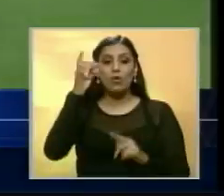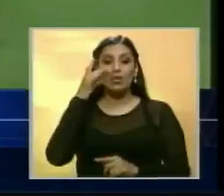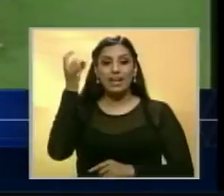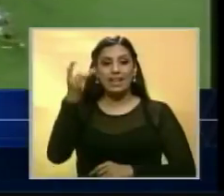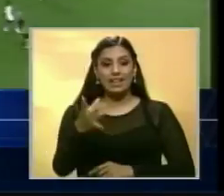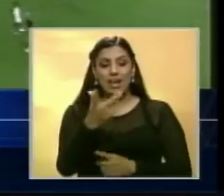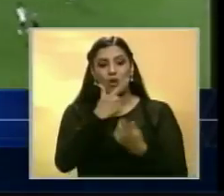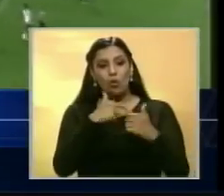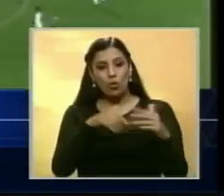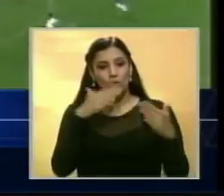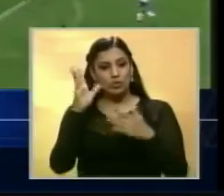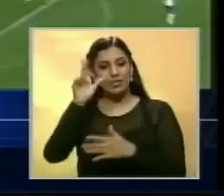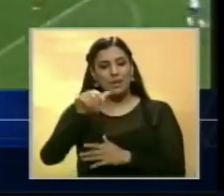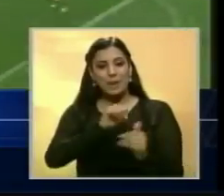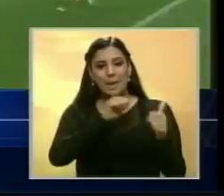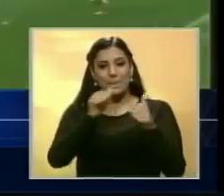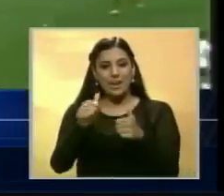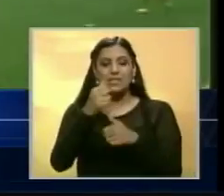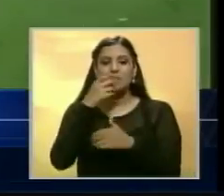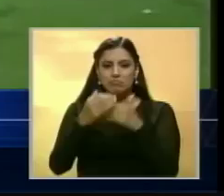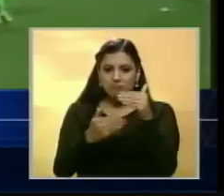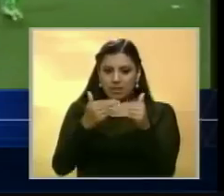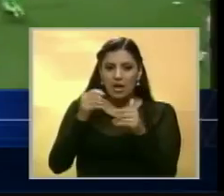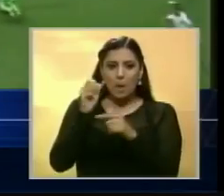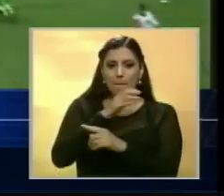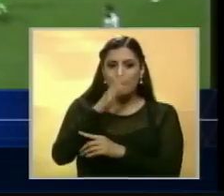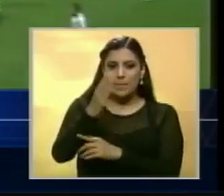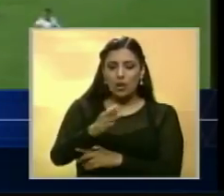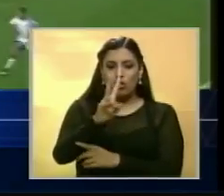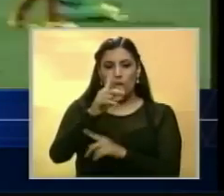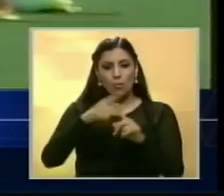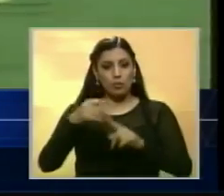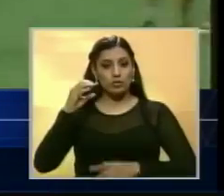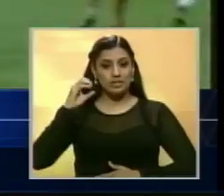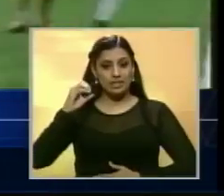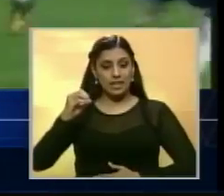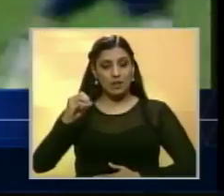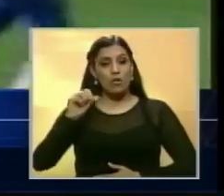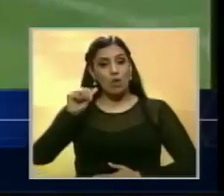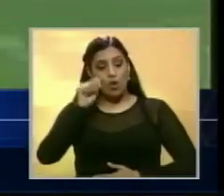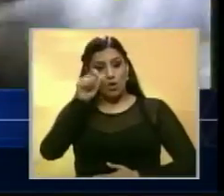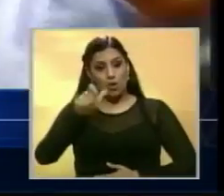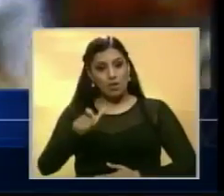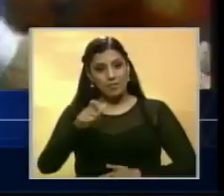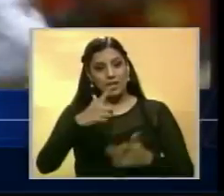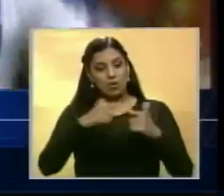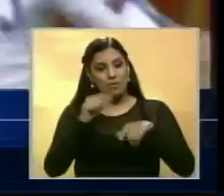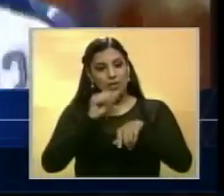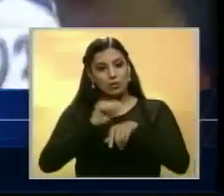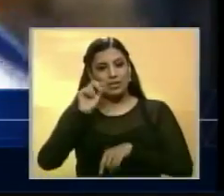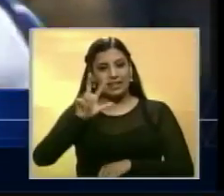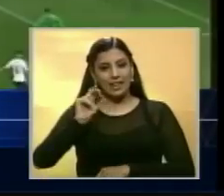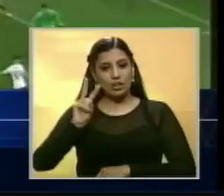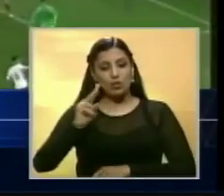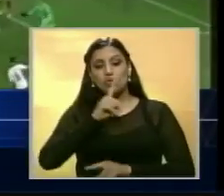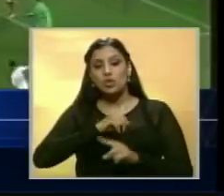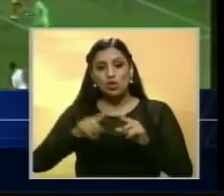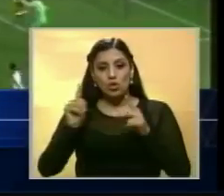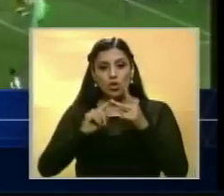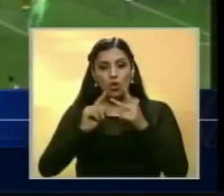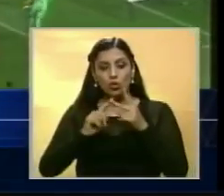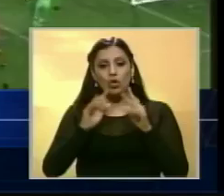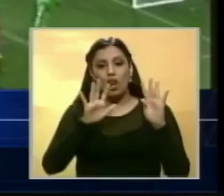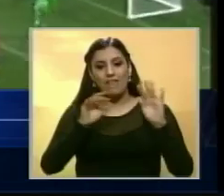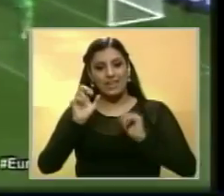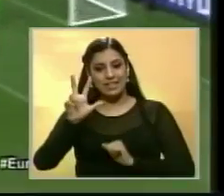Italia fue otra selección que inició la Eurocopa con buen pie tras derrotar a Bélgica 2 goles por 0. Emanuele Giaccherini al minuto 32 y Graziano Pellè